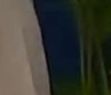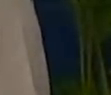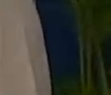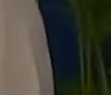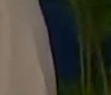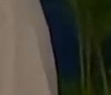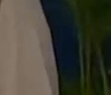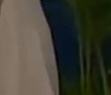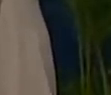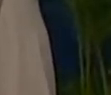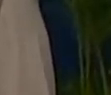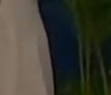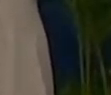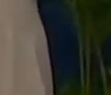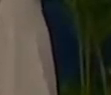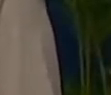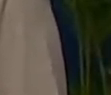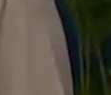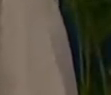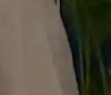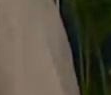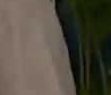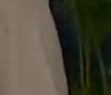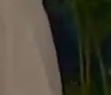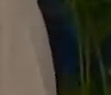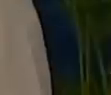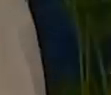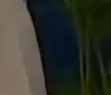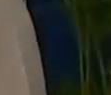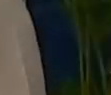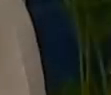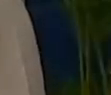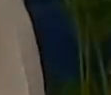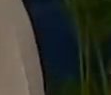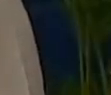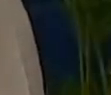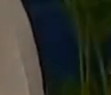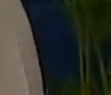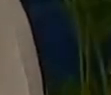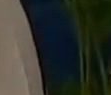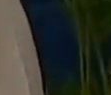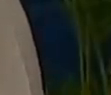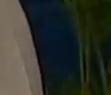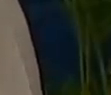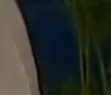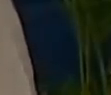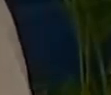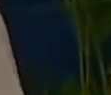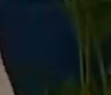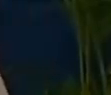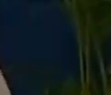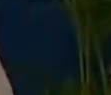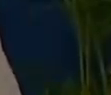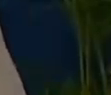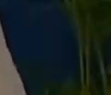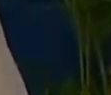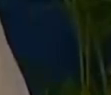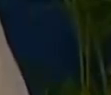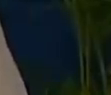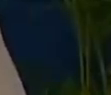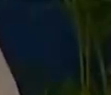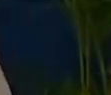de construcción y proyección. Ya nosotros estamos proyectando las viviendas que vamos a construir en